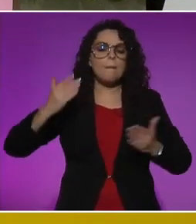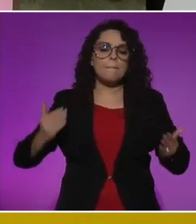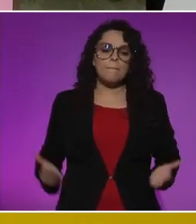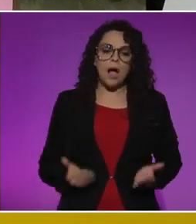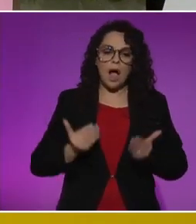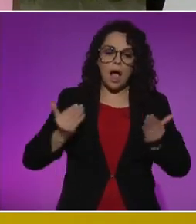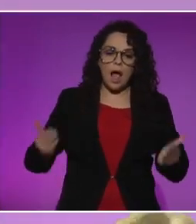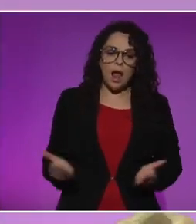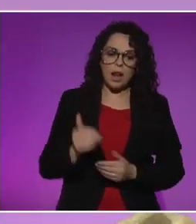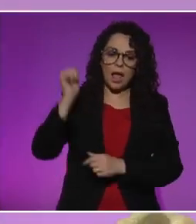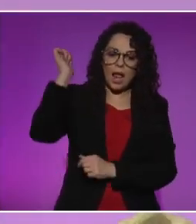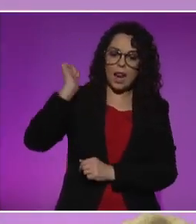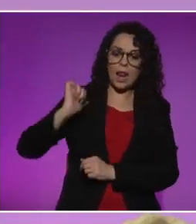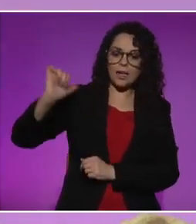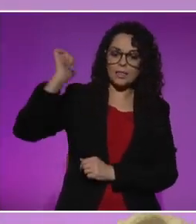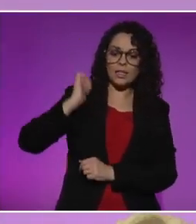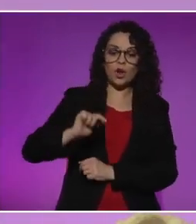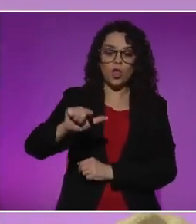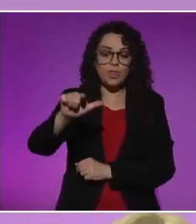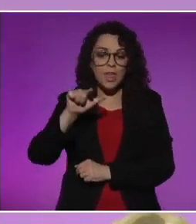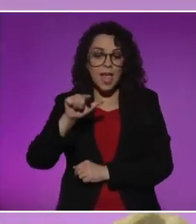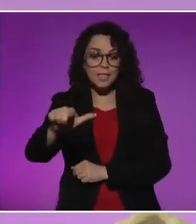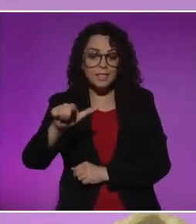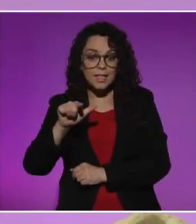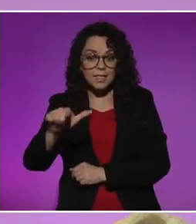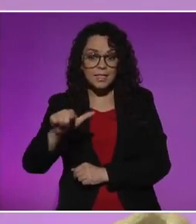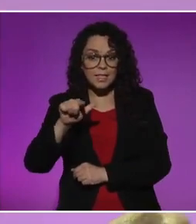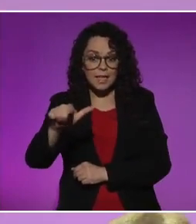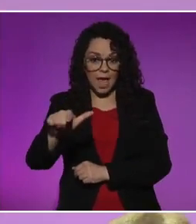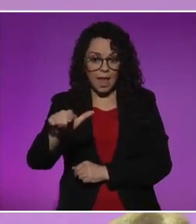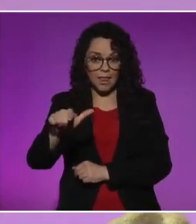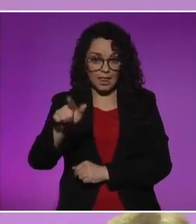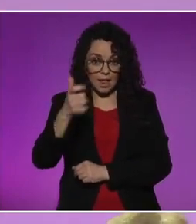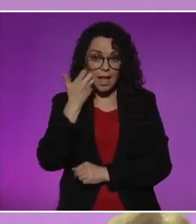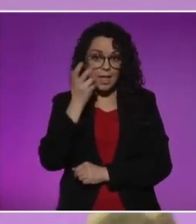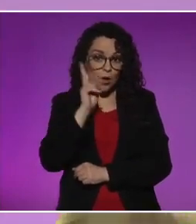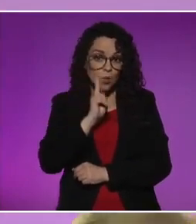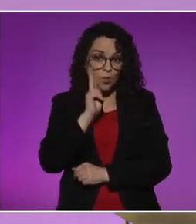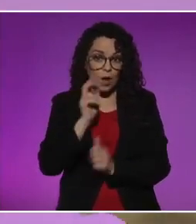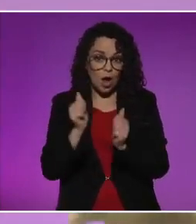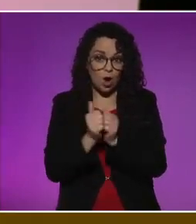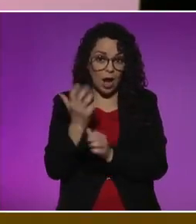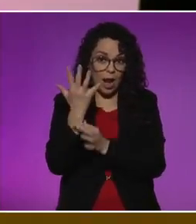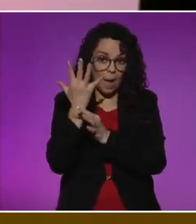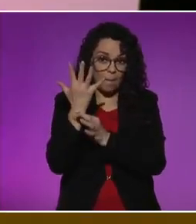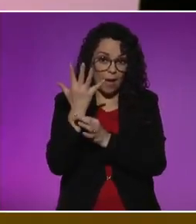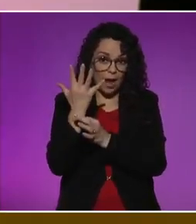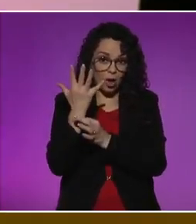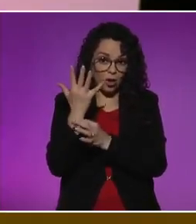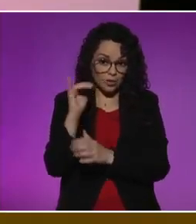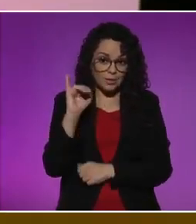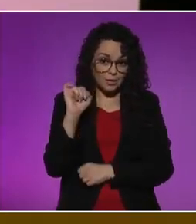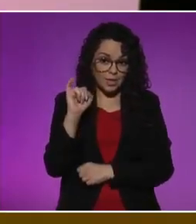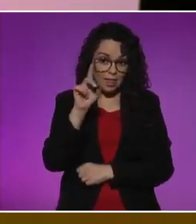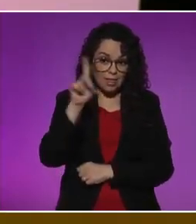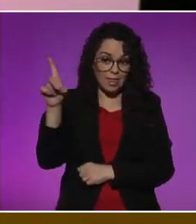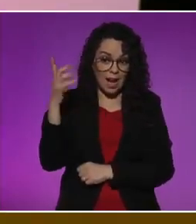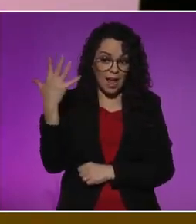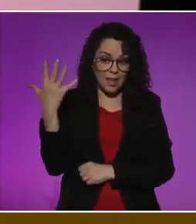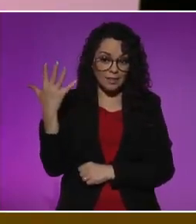el siglo XVII. Uh-huh. ¿Quieres probar la mano derecha, por ejemplo? Sí, sí, sí, sí, sí, sí,